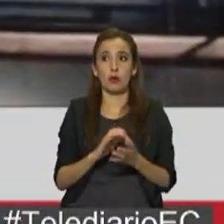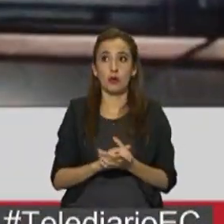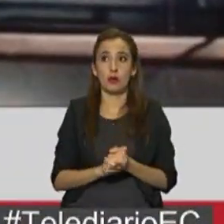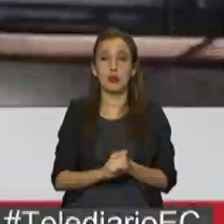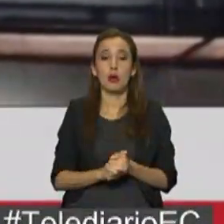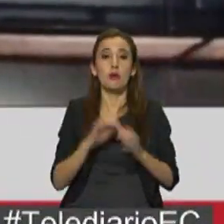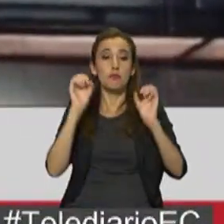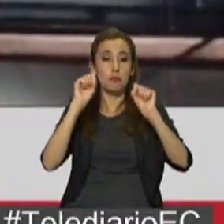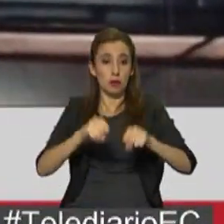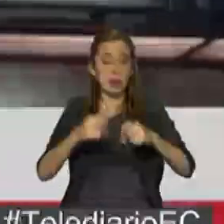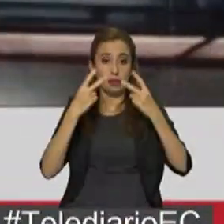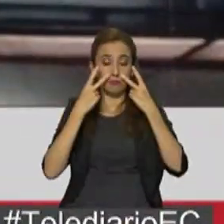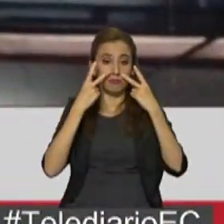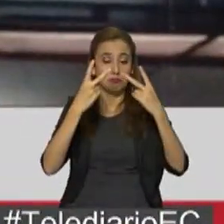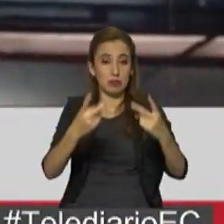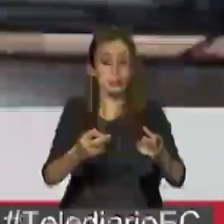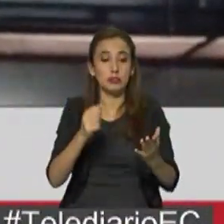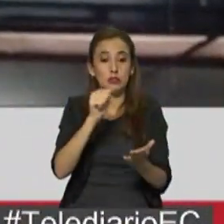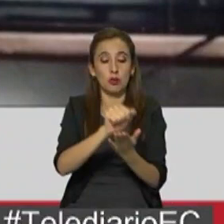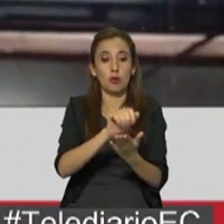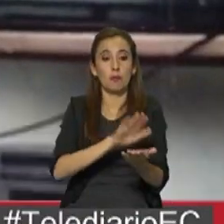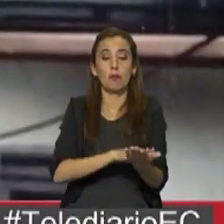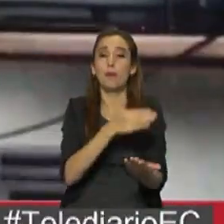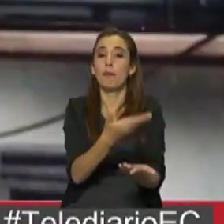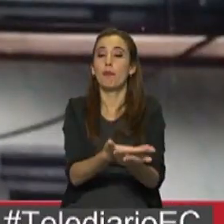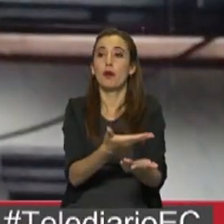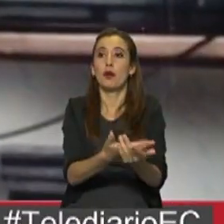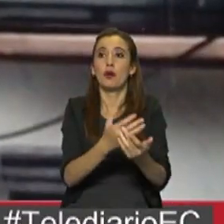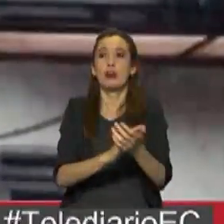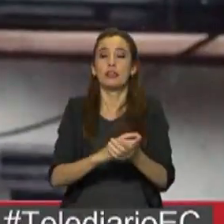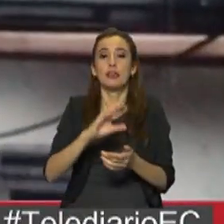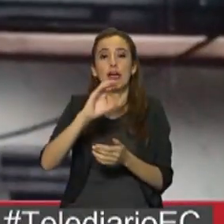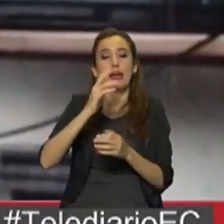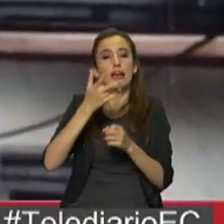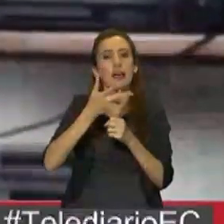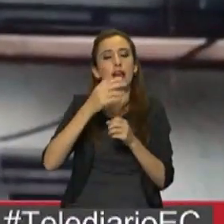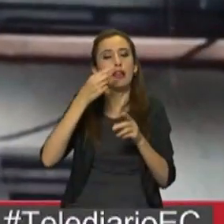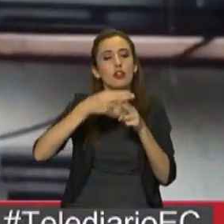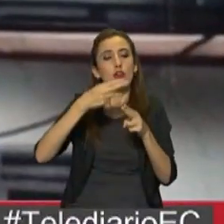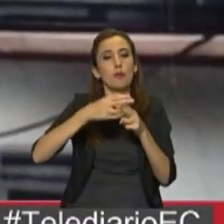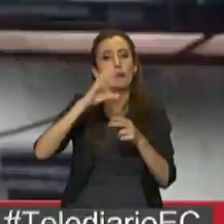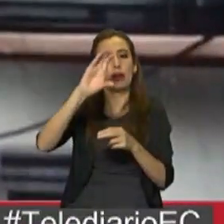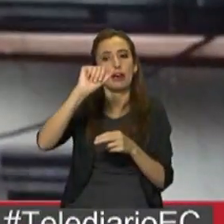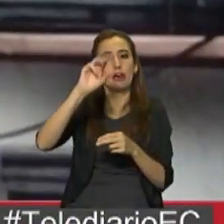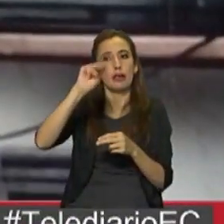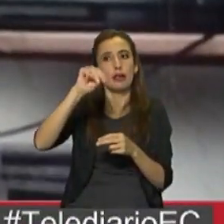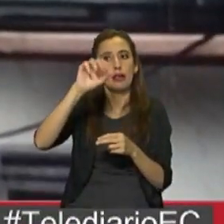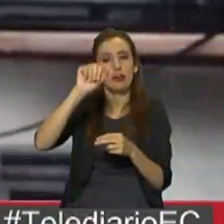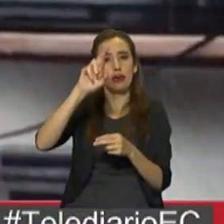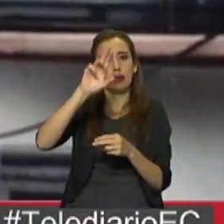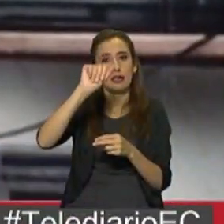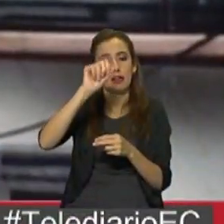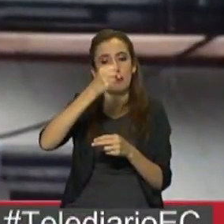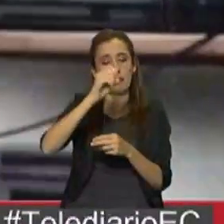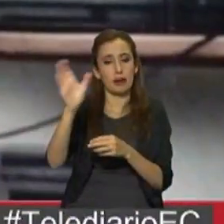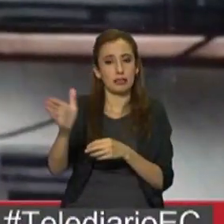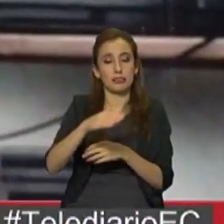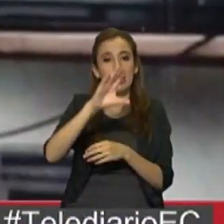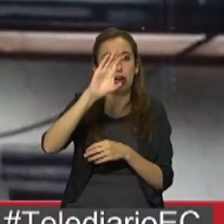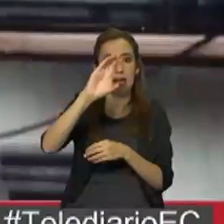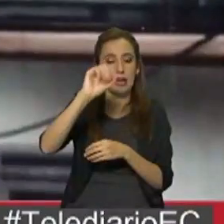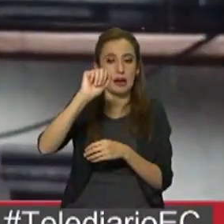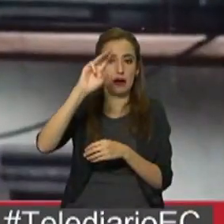atengo a través del proyecto cámaras camaradas cine comunitario si lo encuentran en facebook también nos pueden seguir